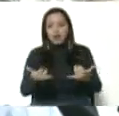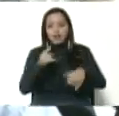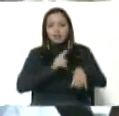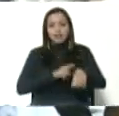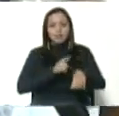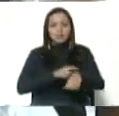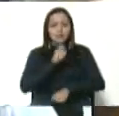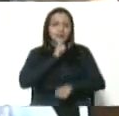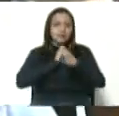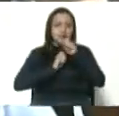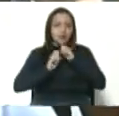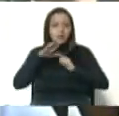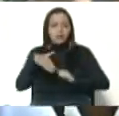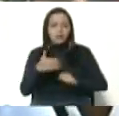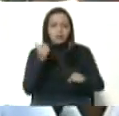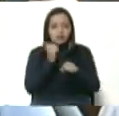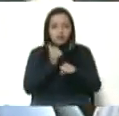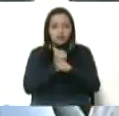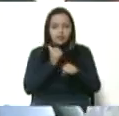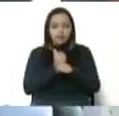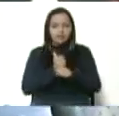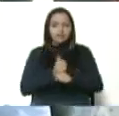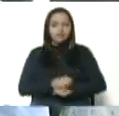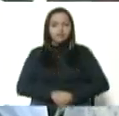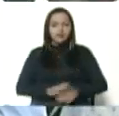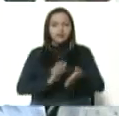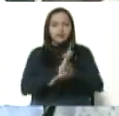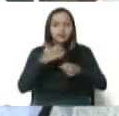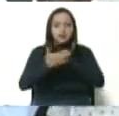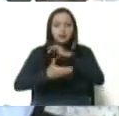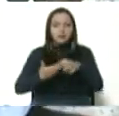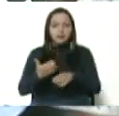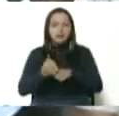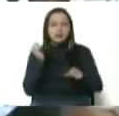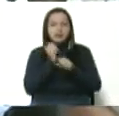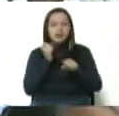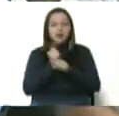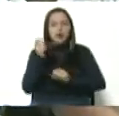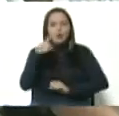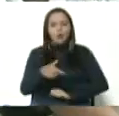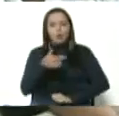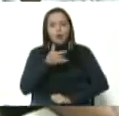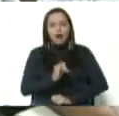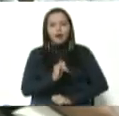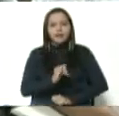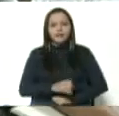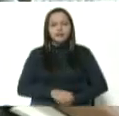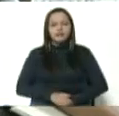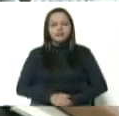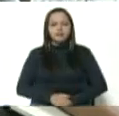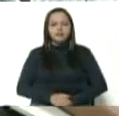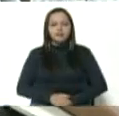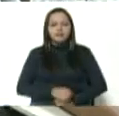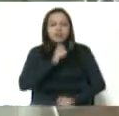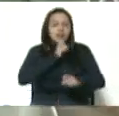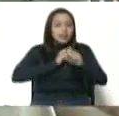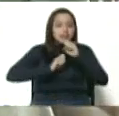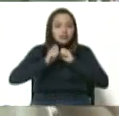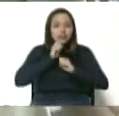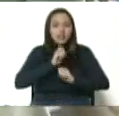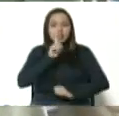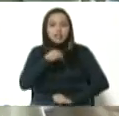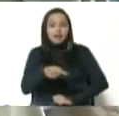crisis para ir abordando la situación laboral de los trabajadores que hoy se encuentran precarizados. Y